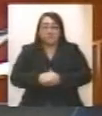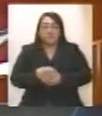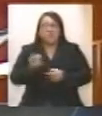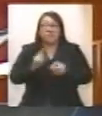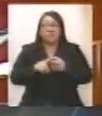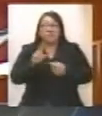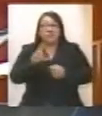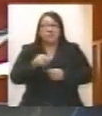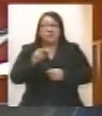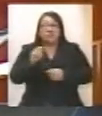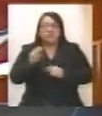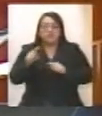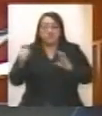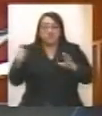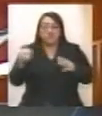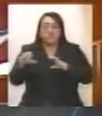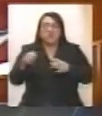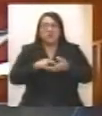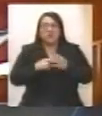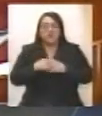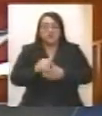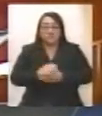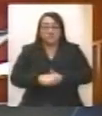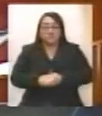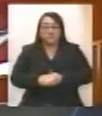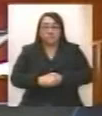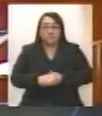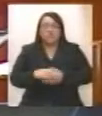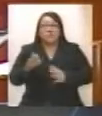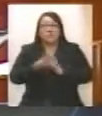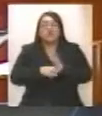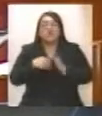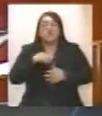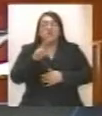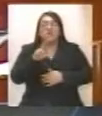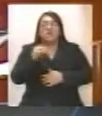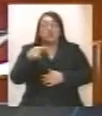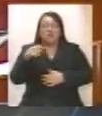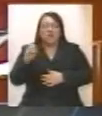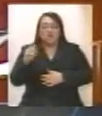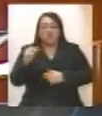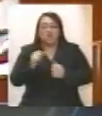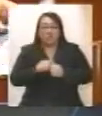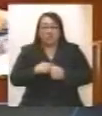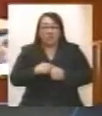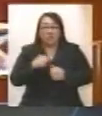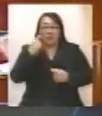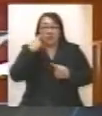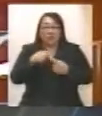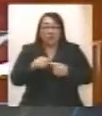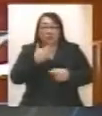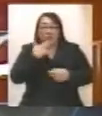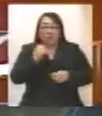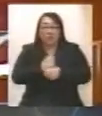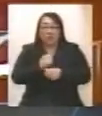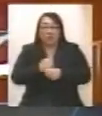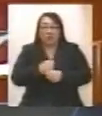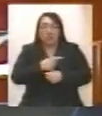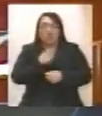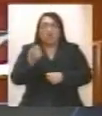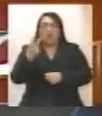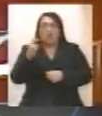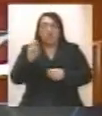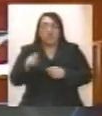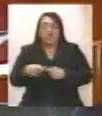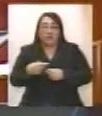el 2016, ejecutaremos el Fondo Mi Riego con el objetivo de lograr el mejoramiento de